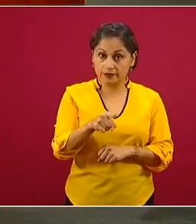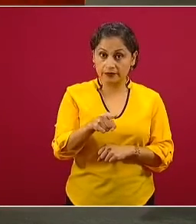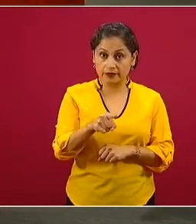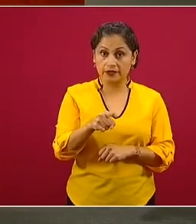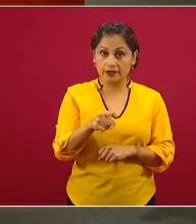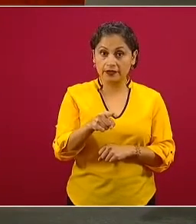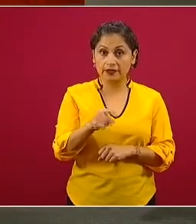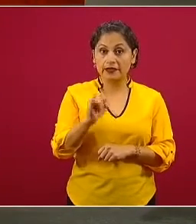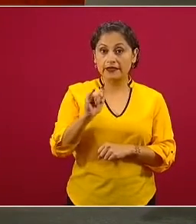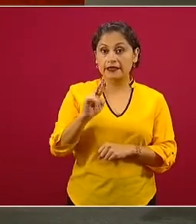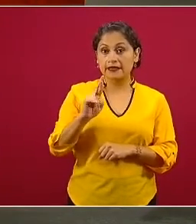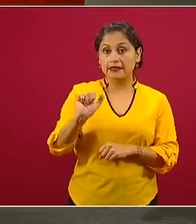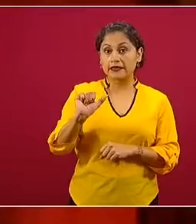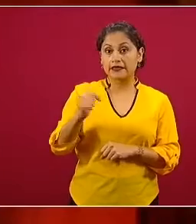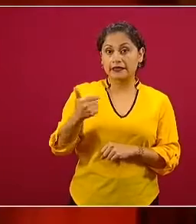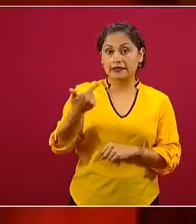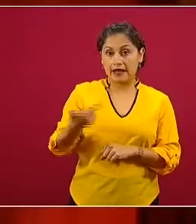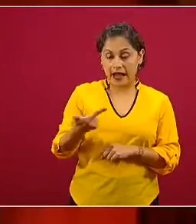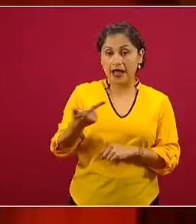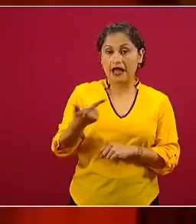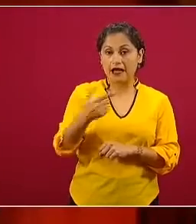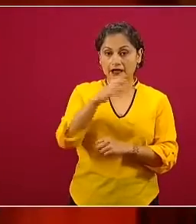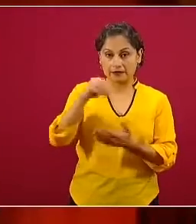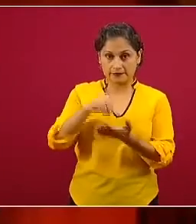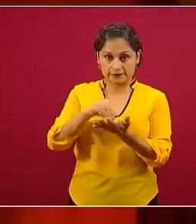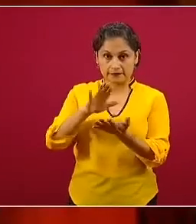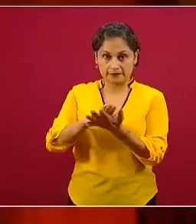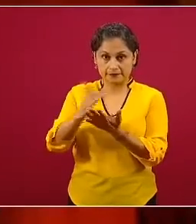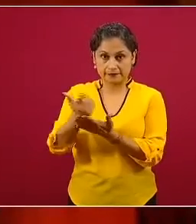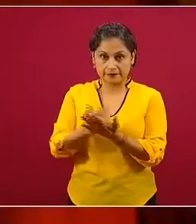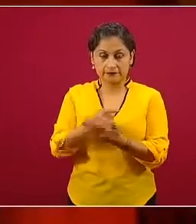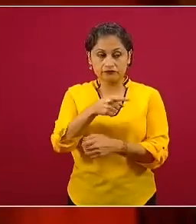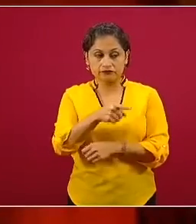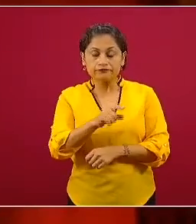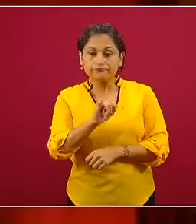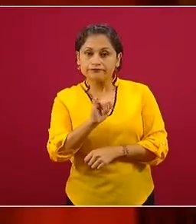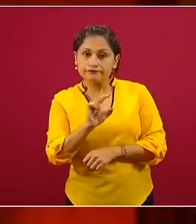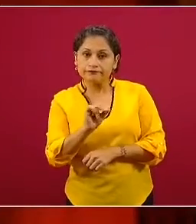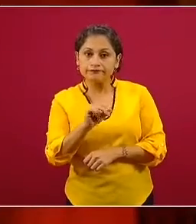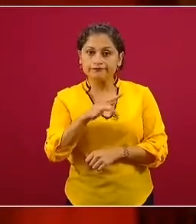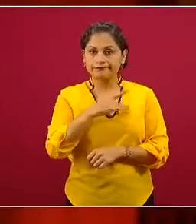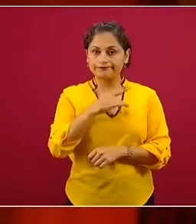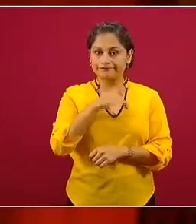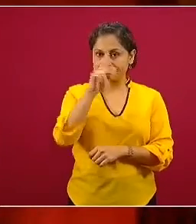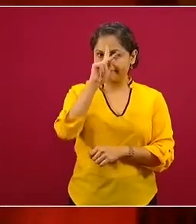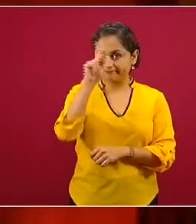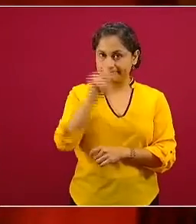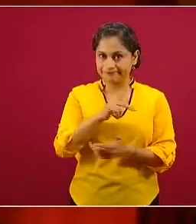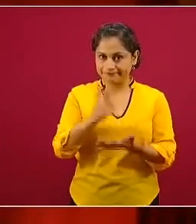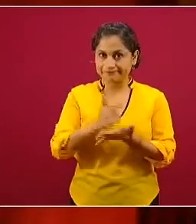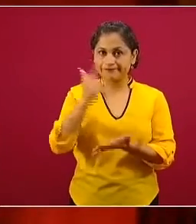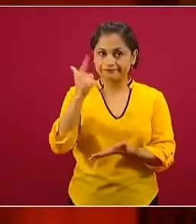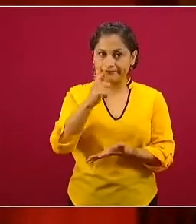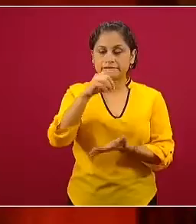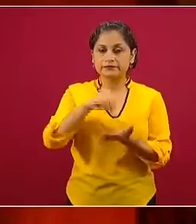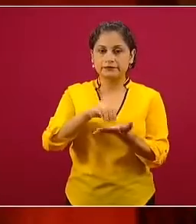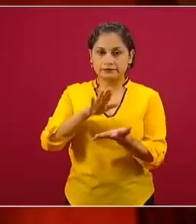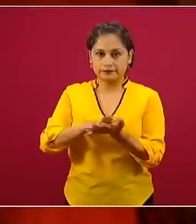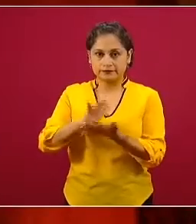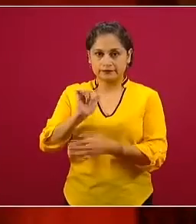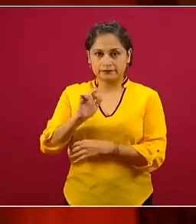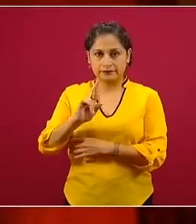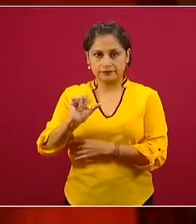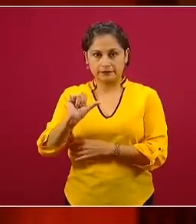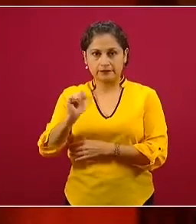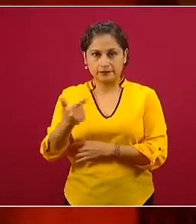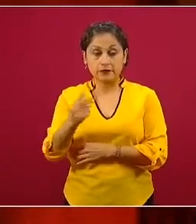operacional de IRAG, infección respiratoria aguda grave. Ese es el caso sospechoso grave, que en su momento todas estas personas acceden a una